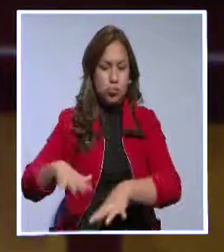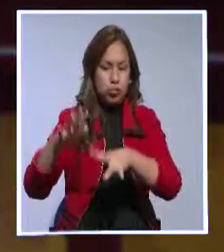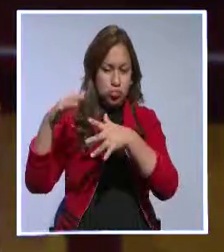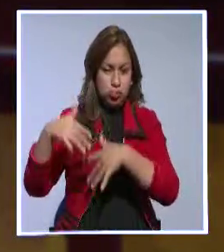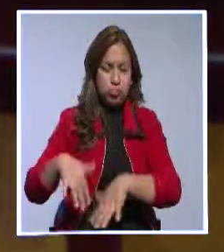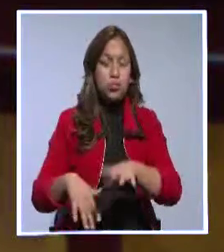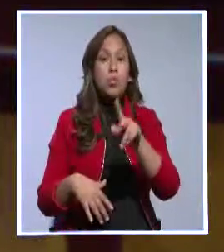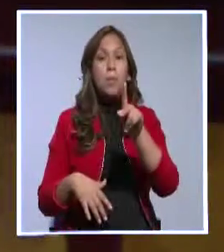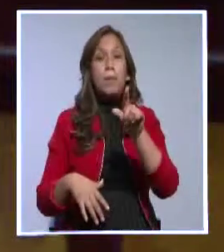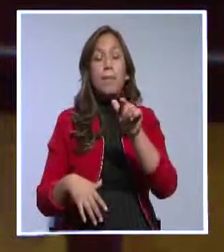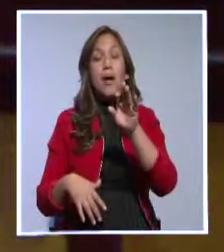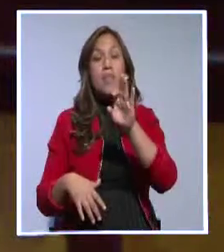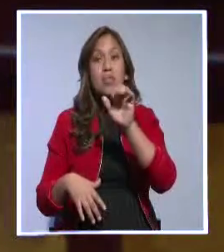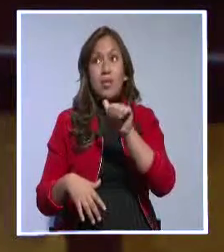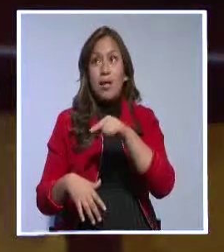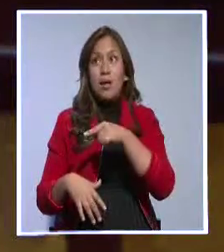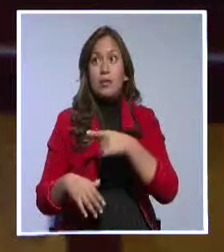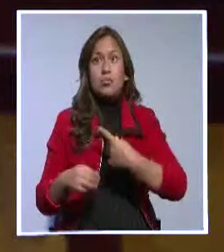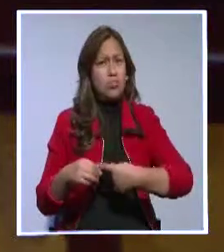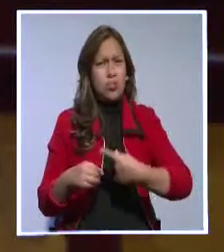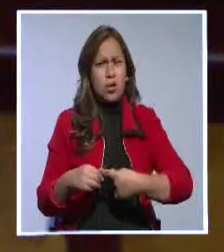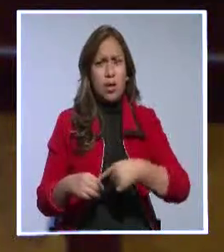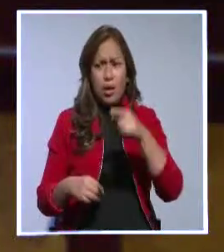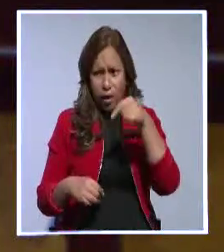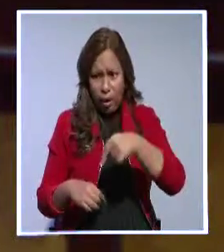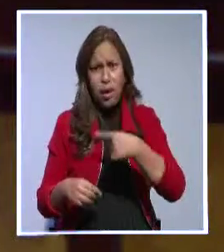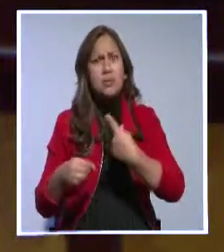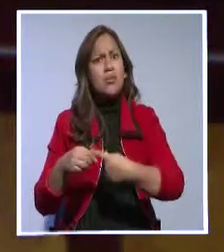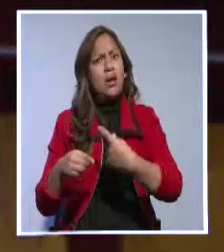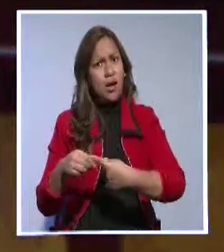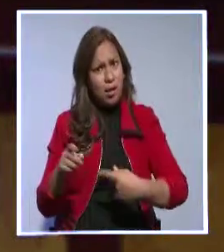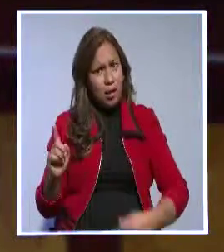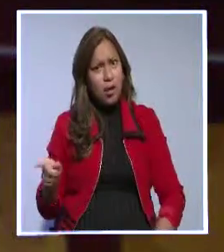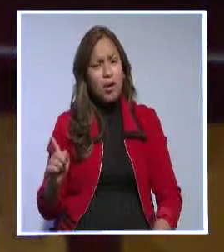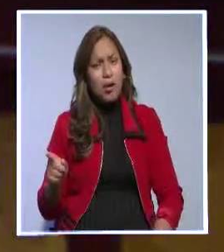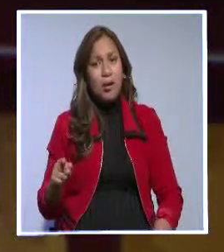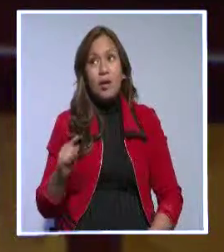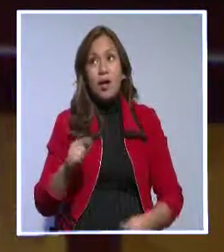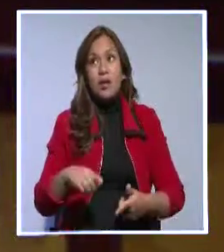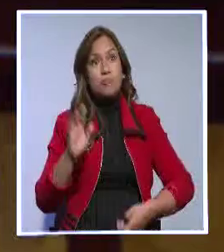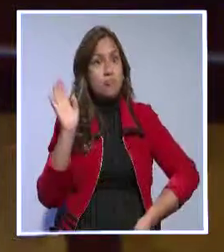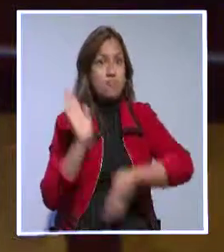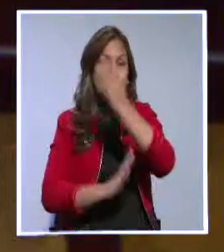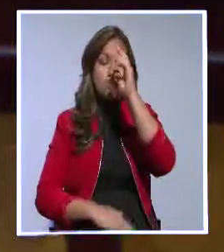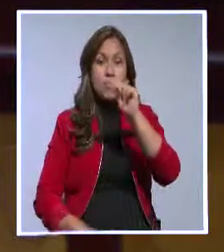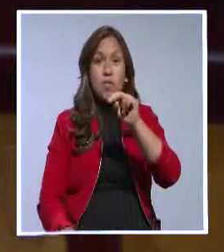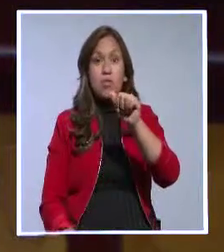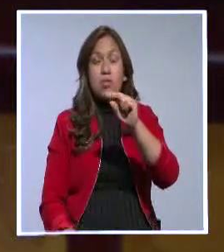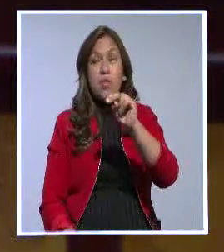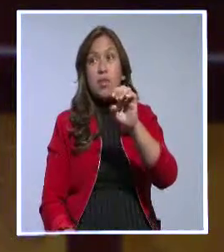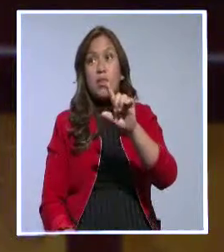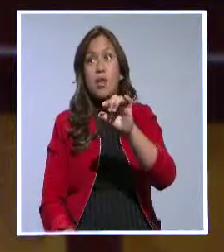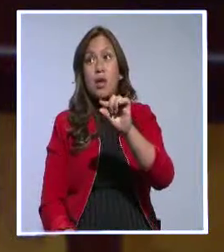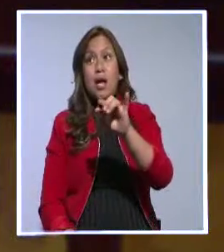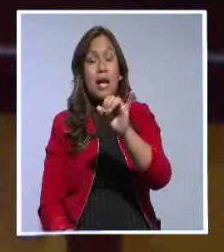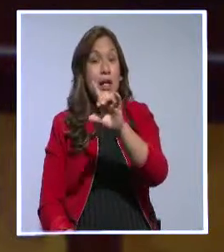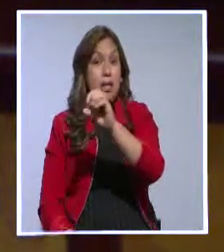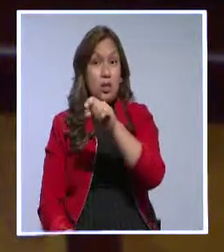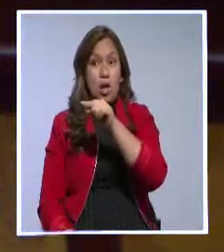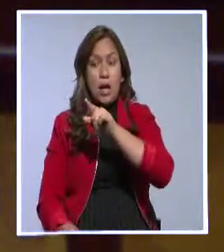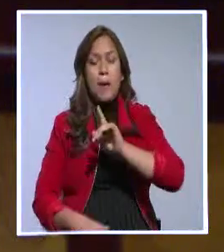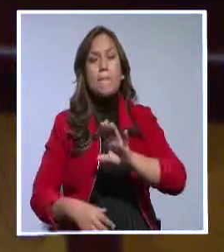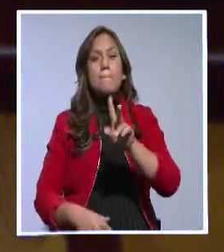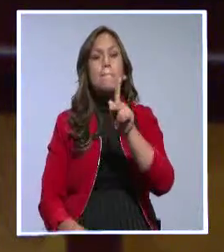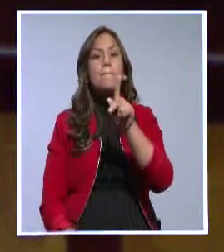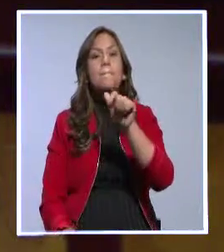siempre no es un escrito claro que es quitó usted de aquí cojea nanegalito por el noroccidente llega a pacto y